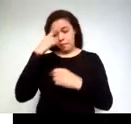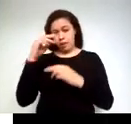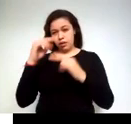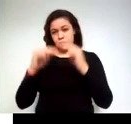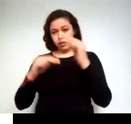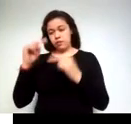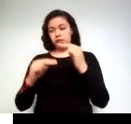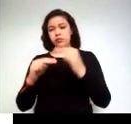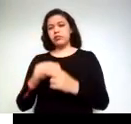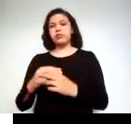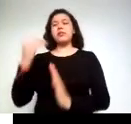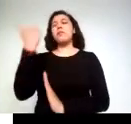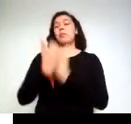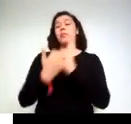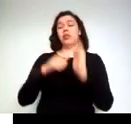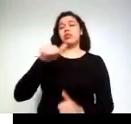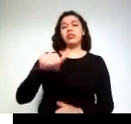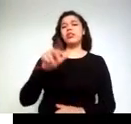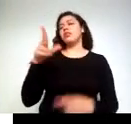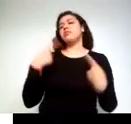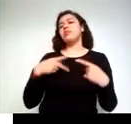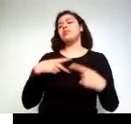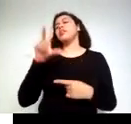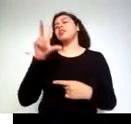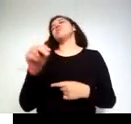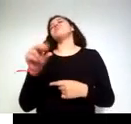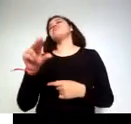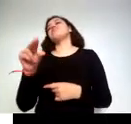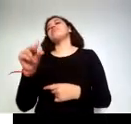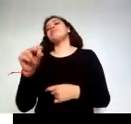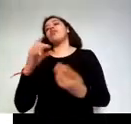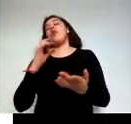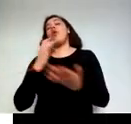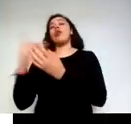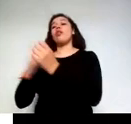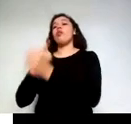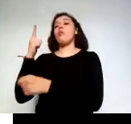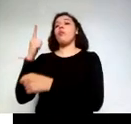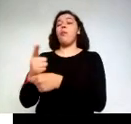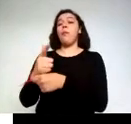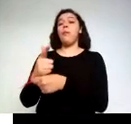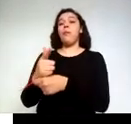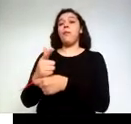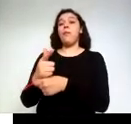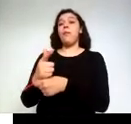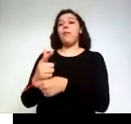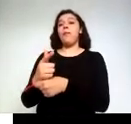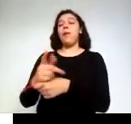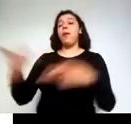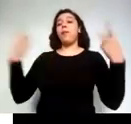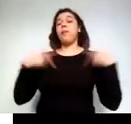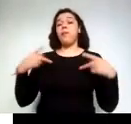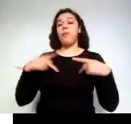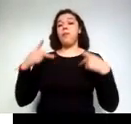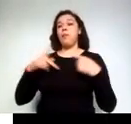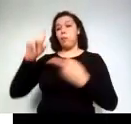No, para menos de 16 personas aplica solamente la identificación de los trabajadores expuestos a